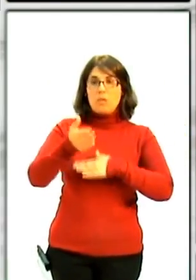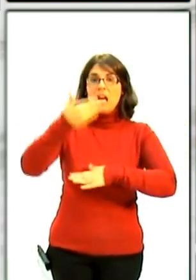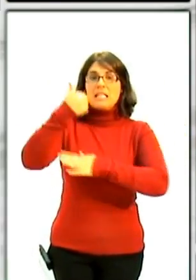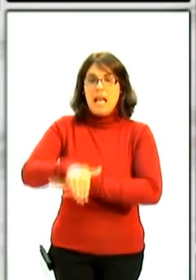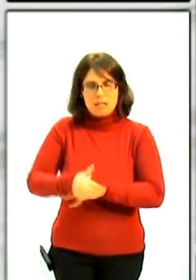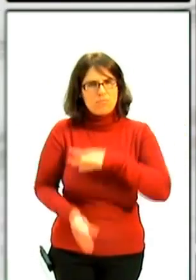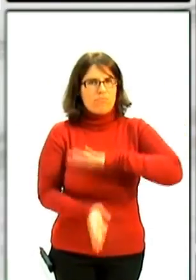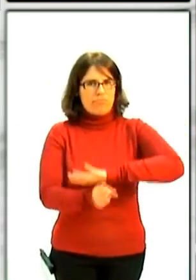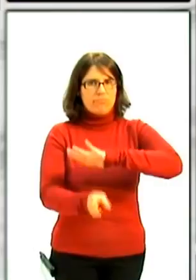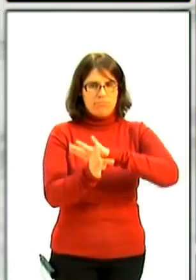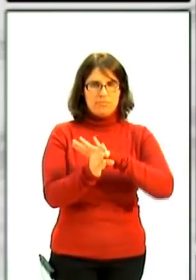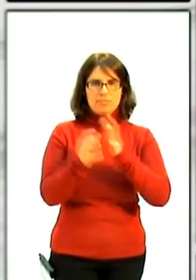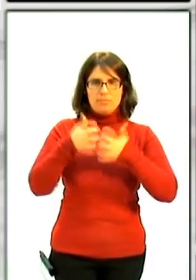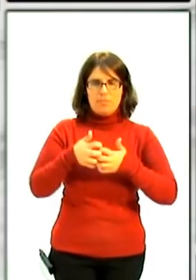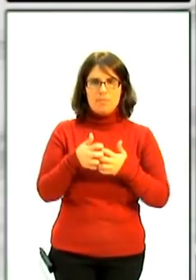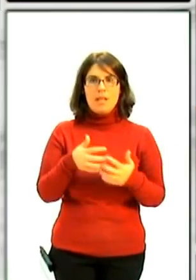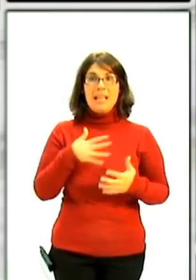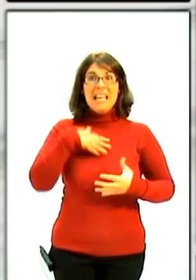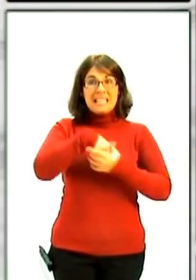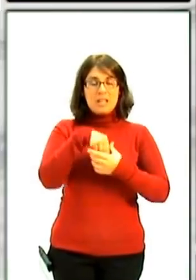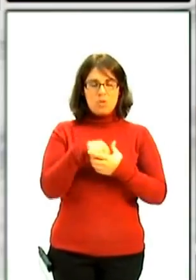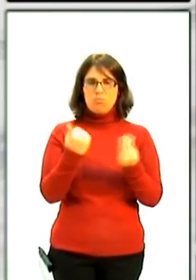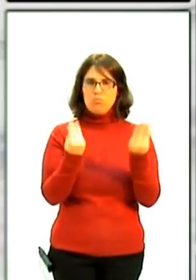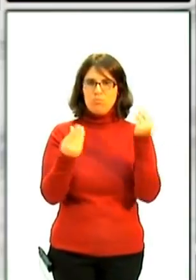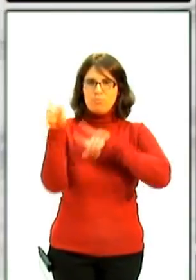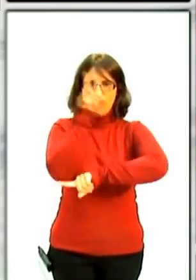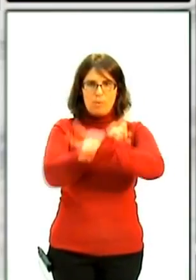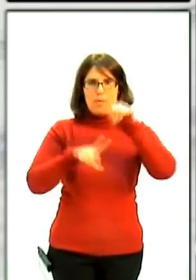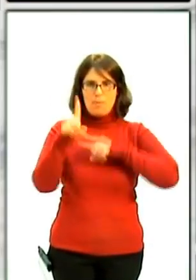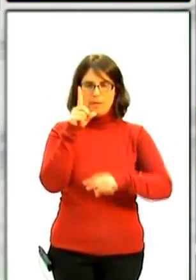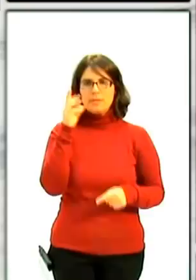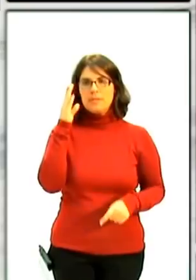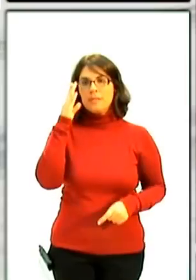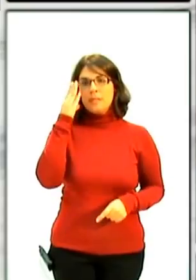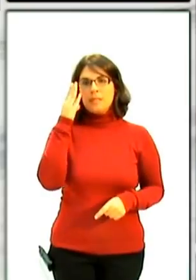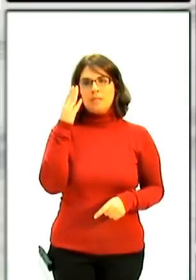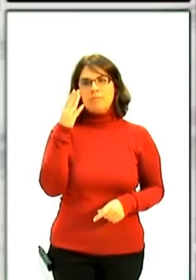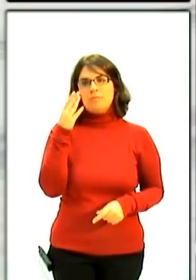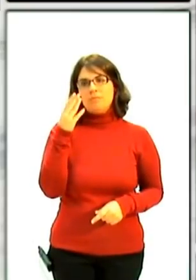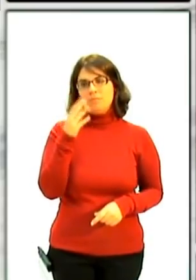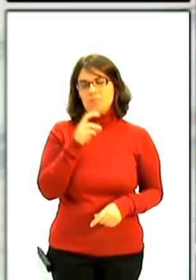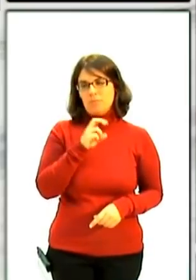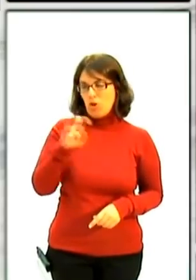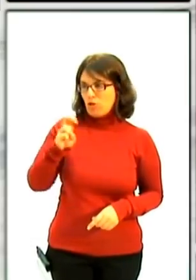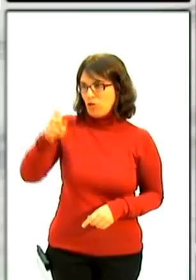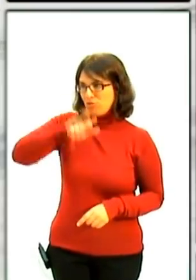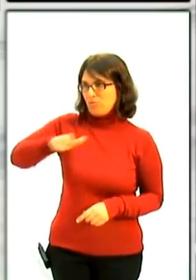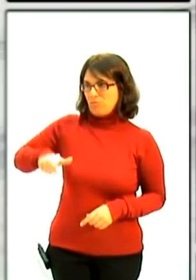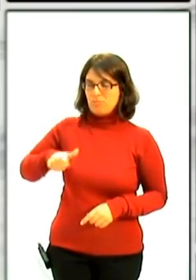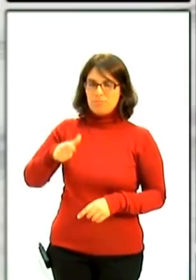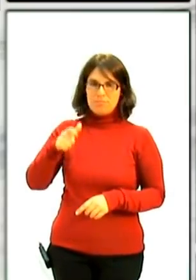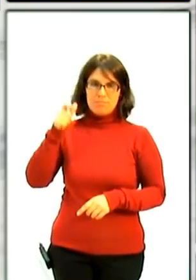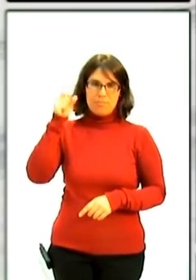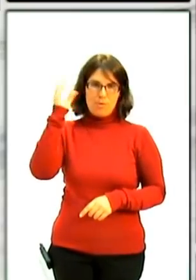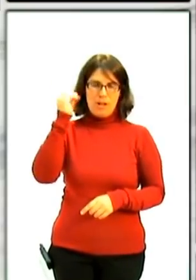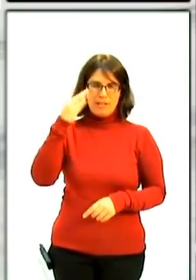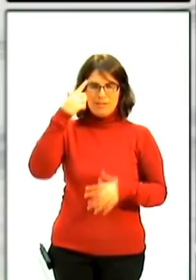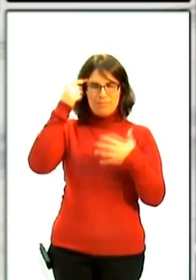La posición en interior tiene muchos problemas. Tiene muchos problemas que otros ponentes están mucho más